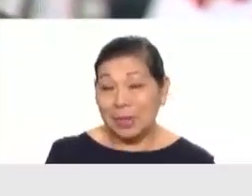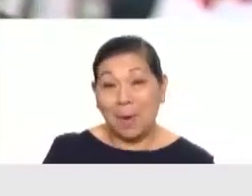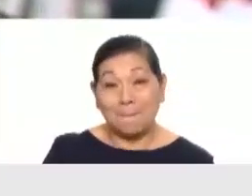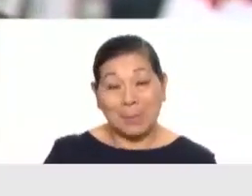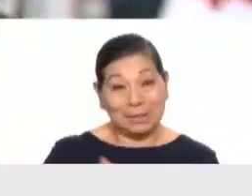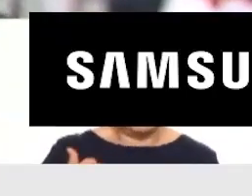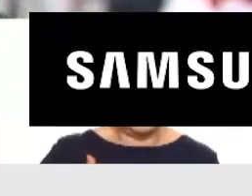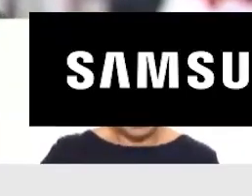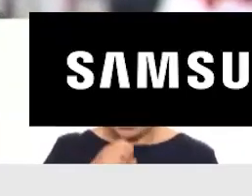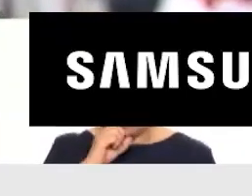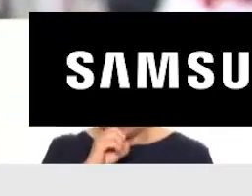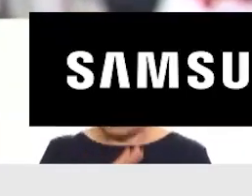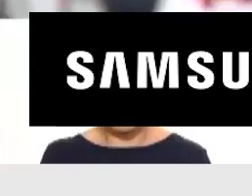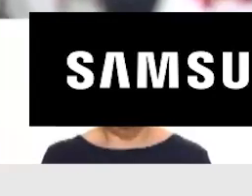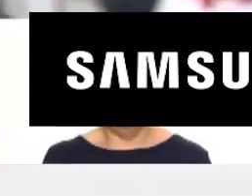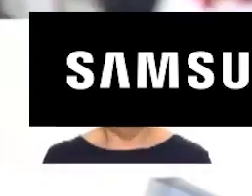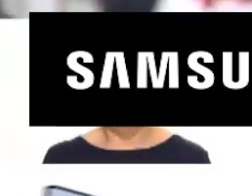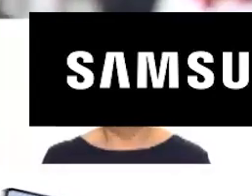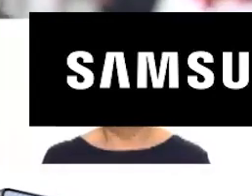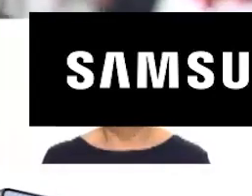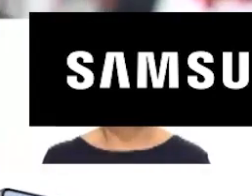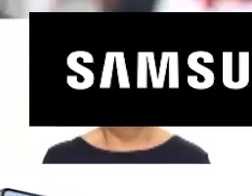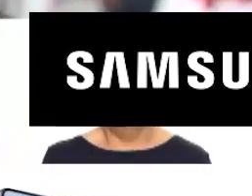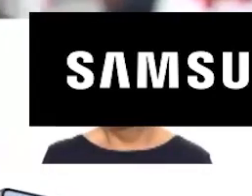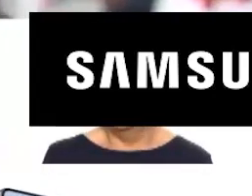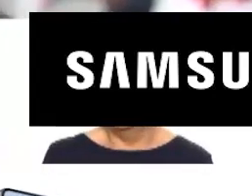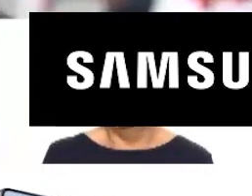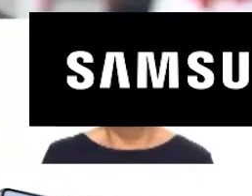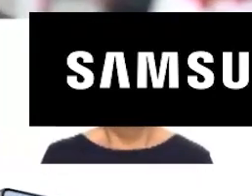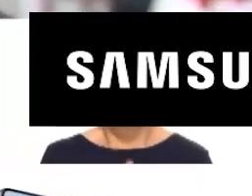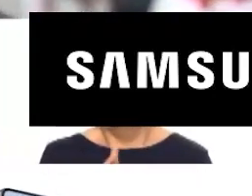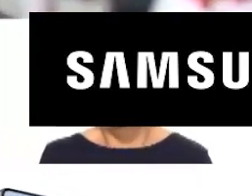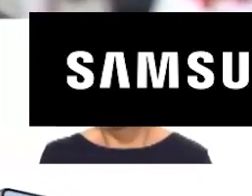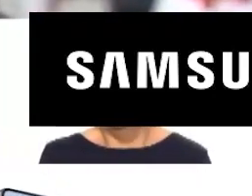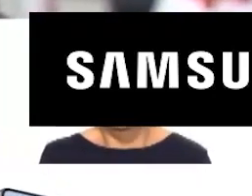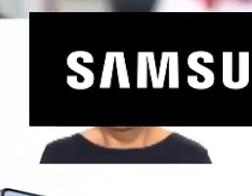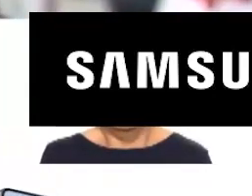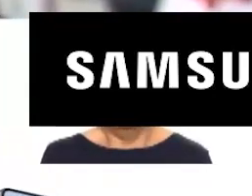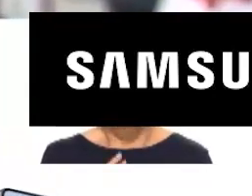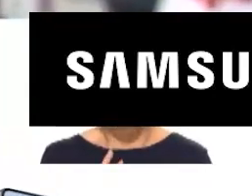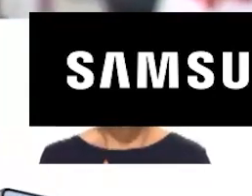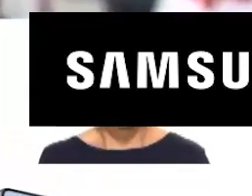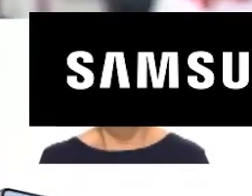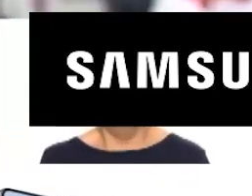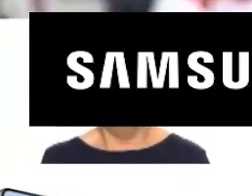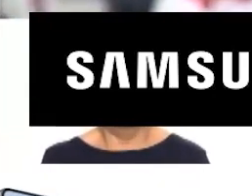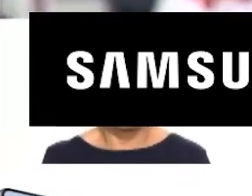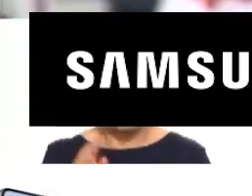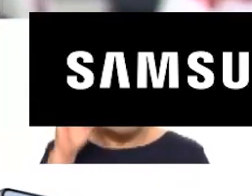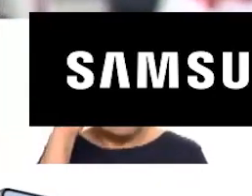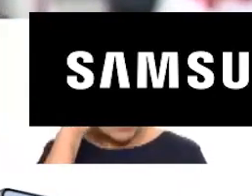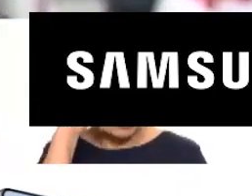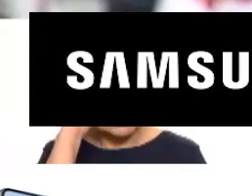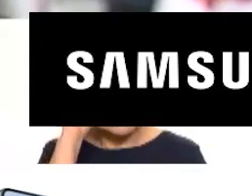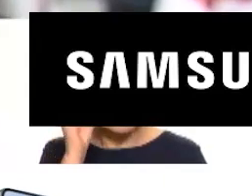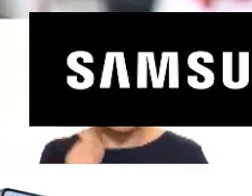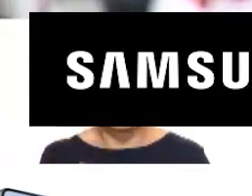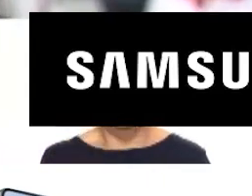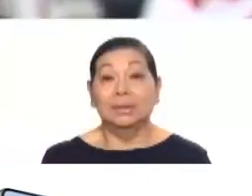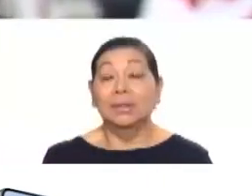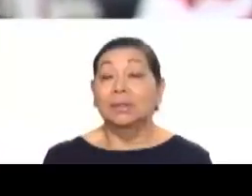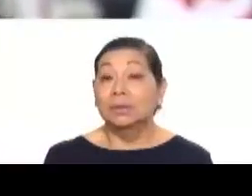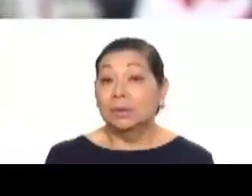del Interior, indica lo siguiente. ¿Qué cosa es lo que indica? De que hay que incrementar nuestra Policía Nacional